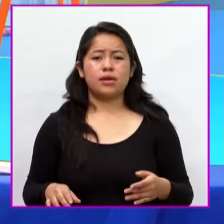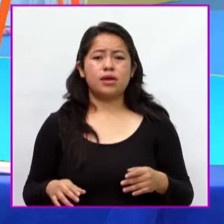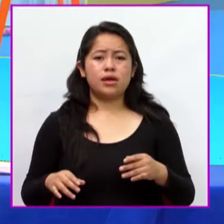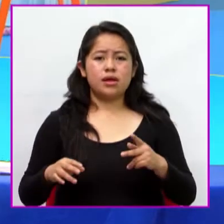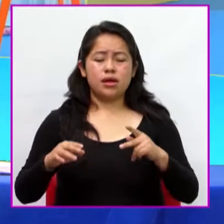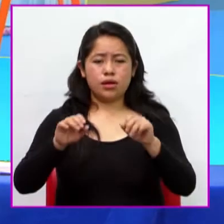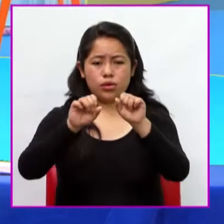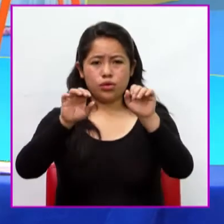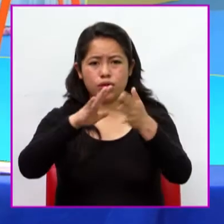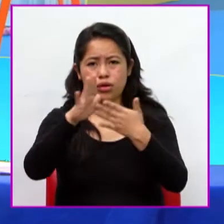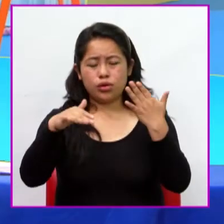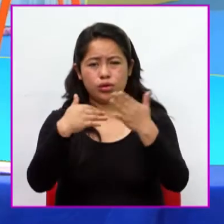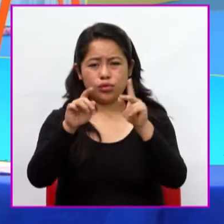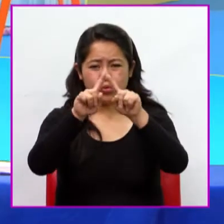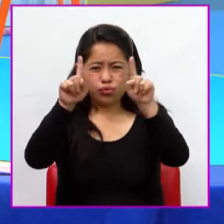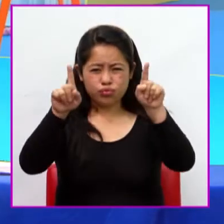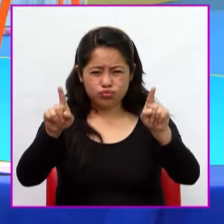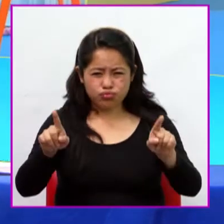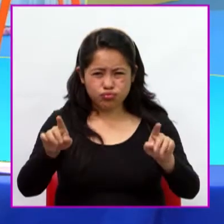como son